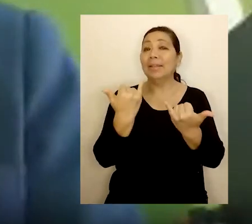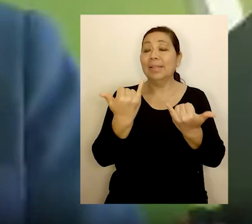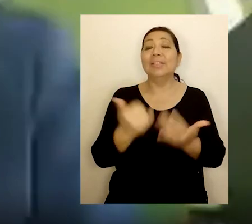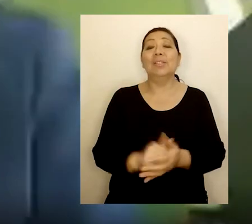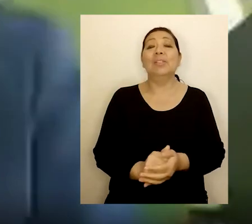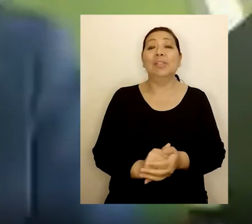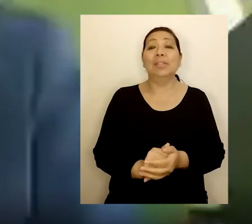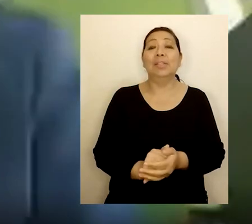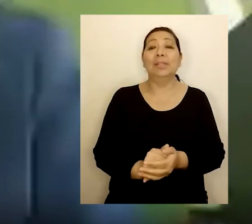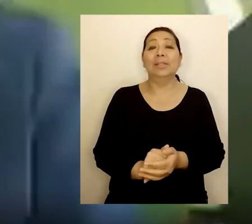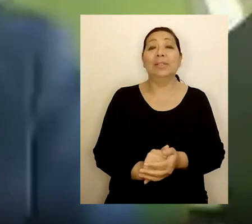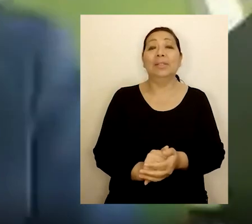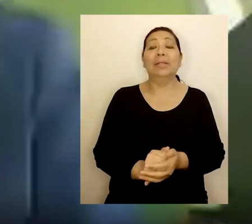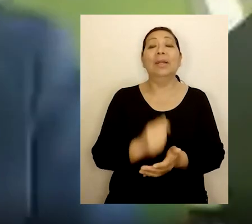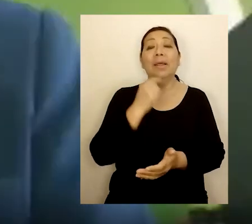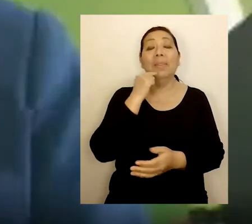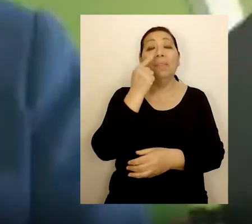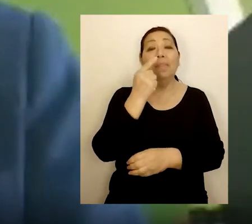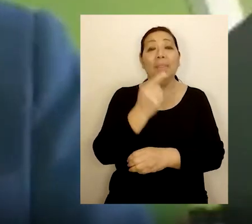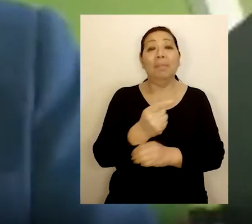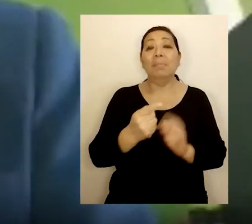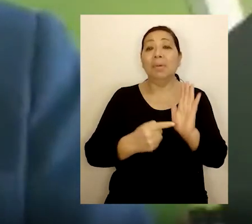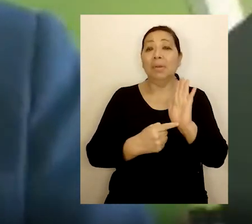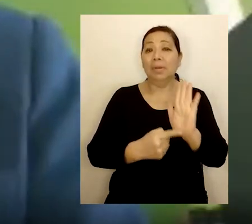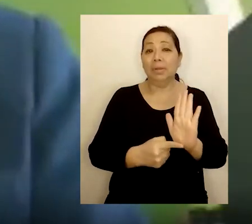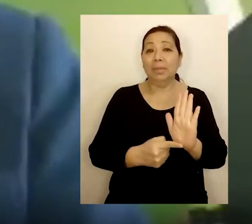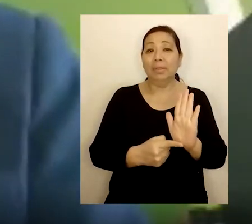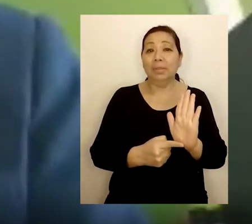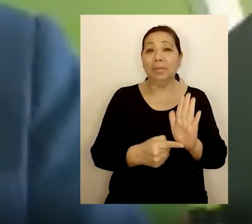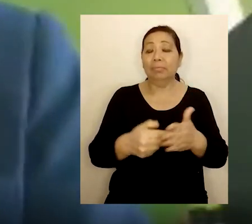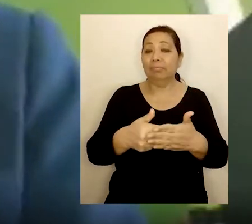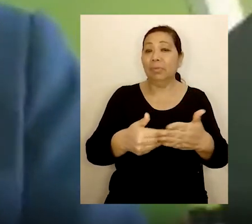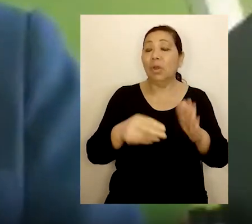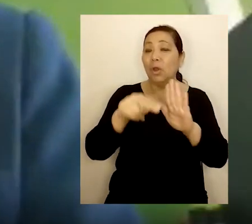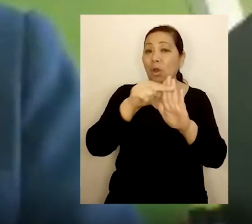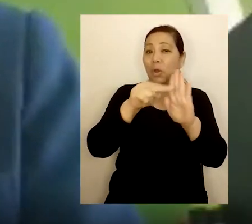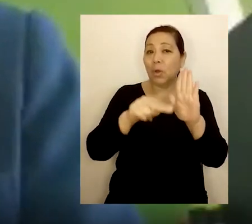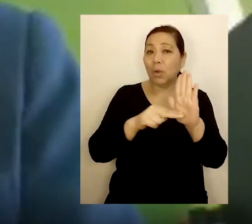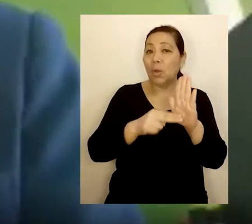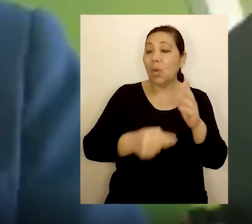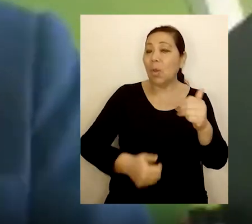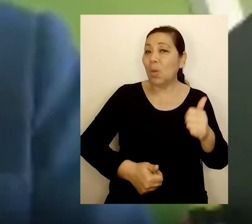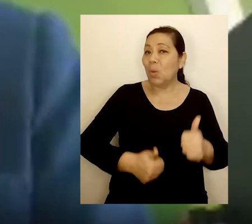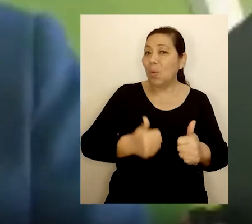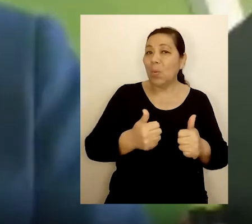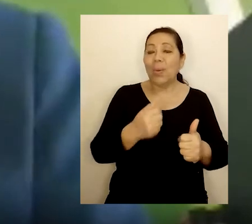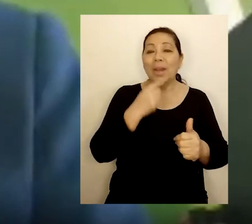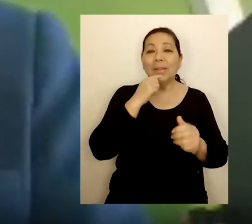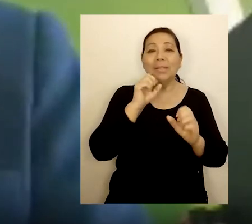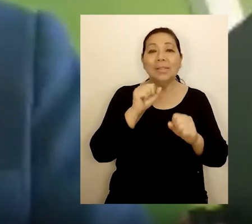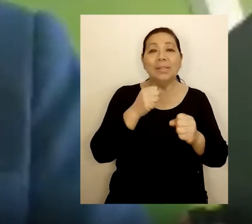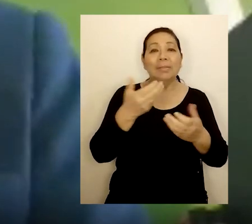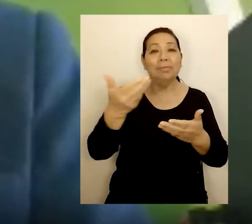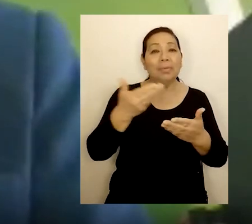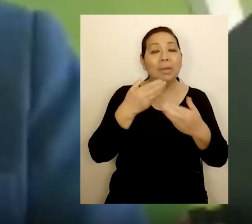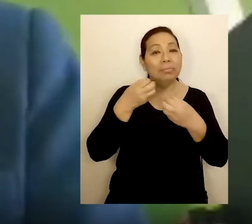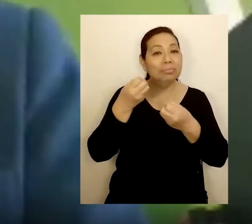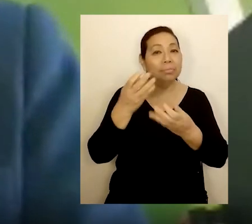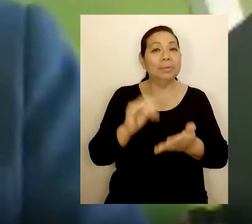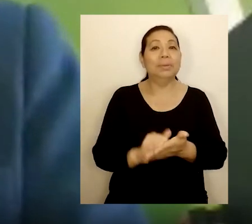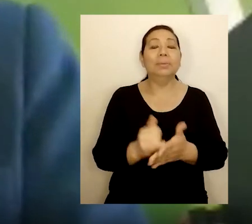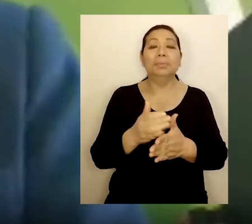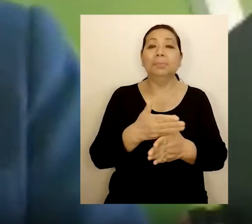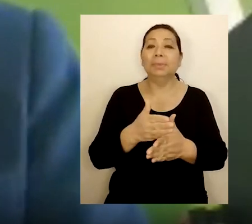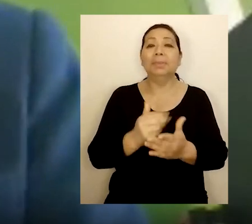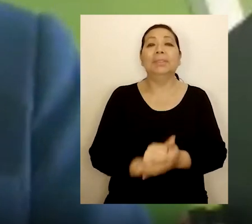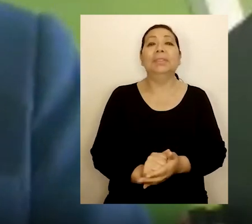caso el demandante presentó o alegó 6 infracciones normativas de las cuales sí recibió pronunciamiento de